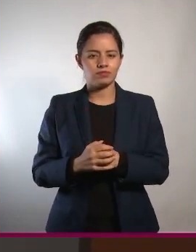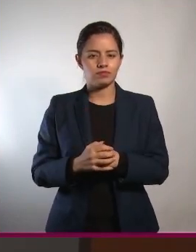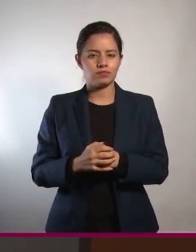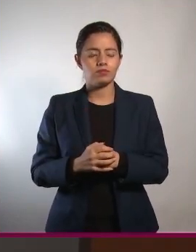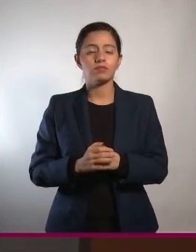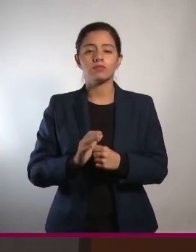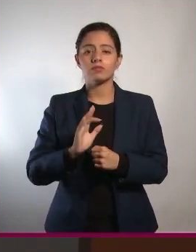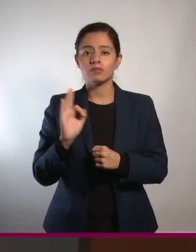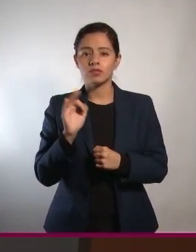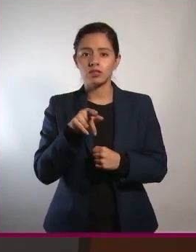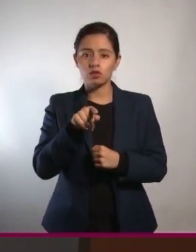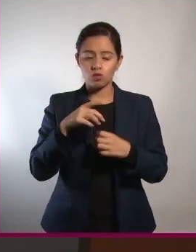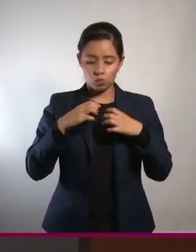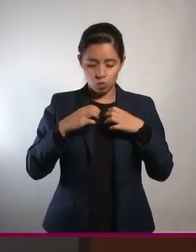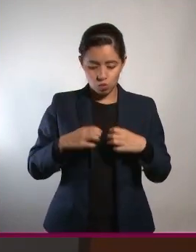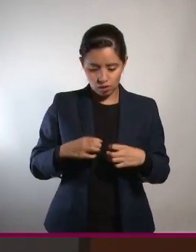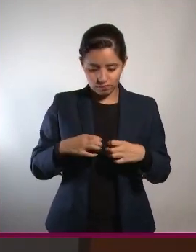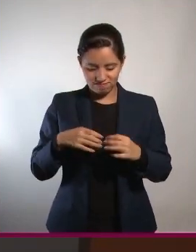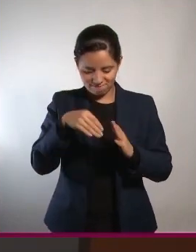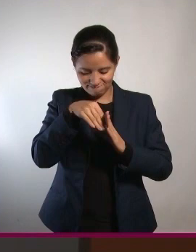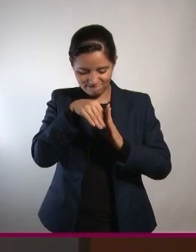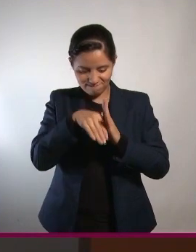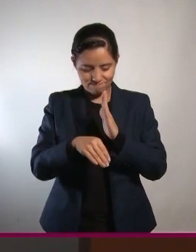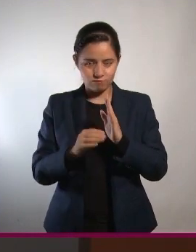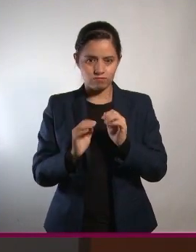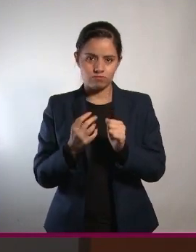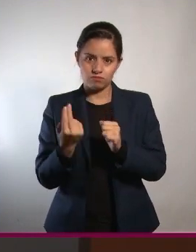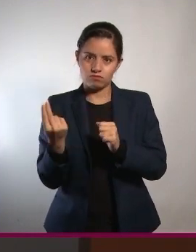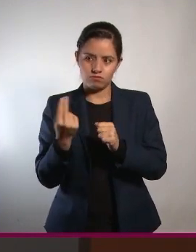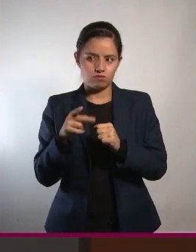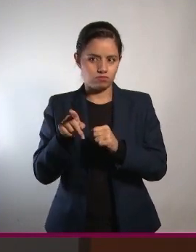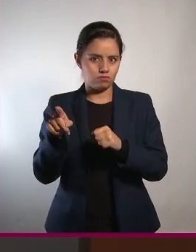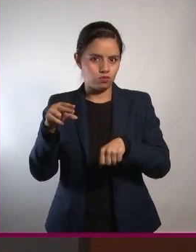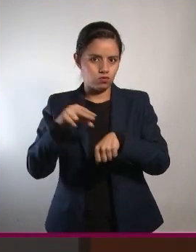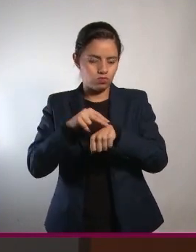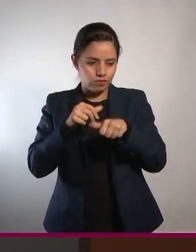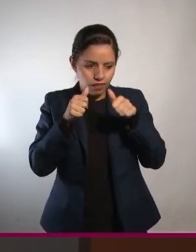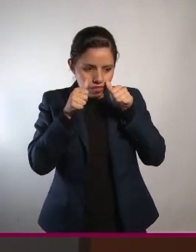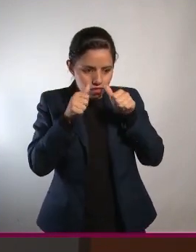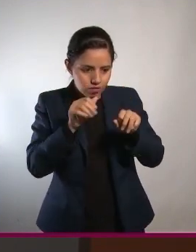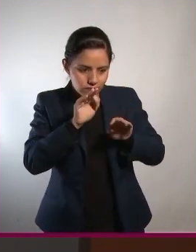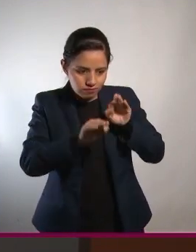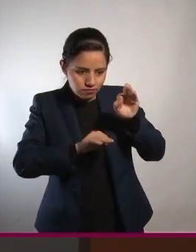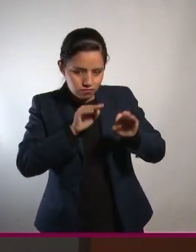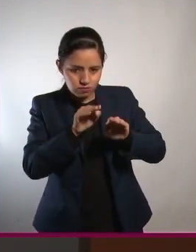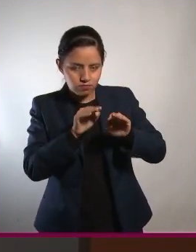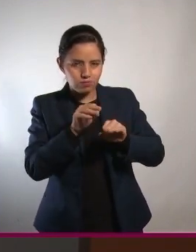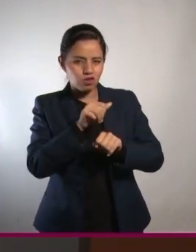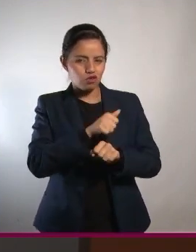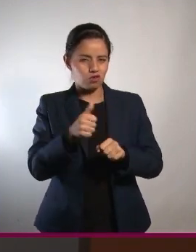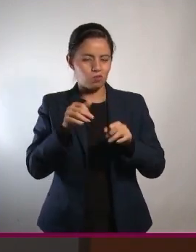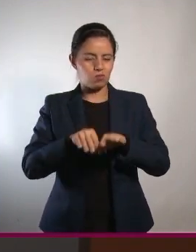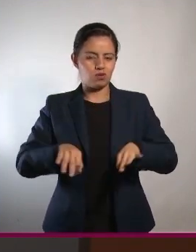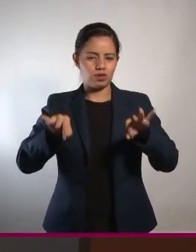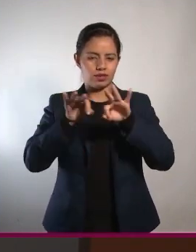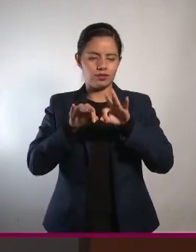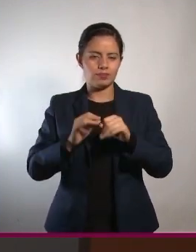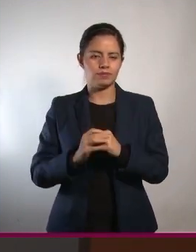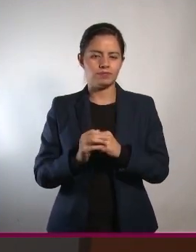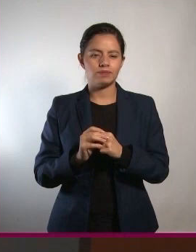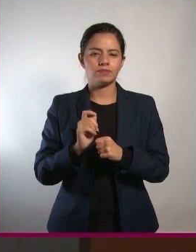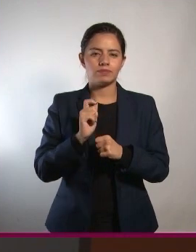nuestra condición y recibir atención médica oportuna. Y un aspecto muy importante es evitar la aplicación